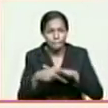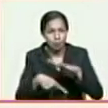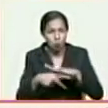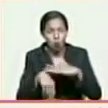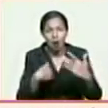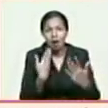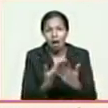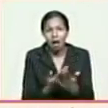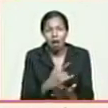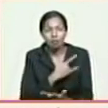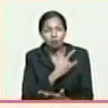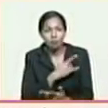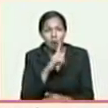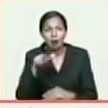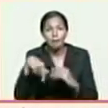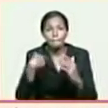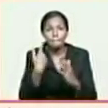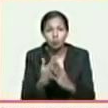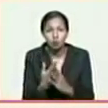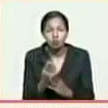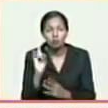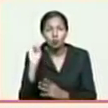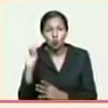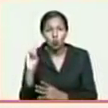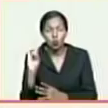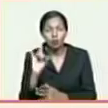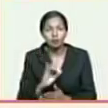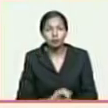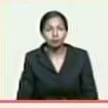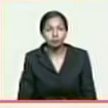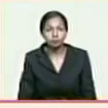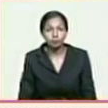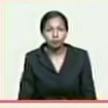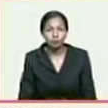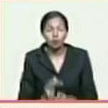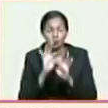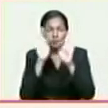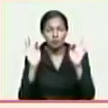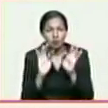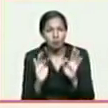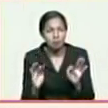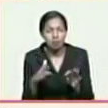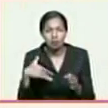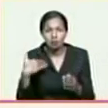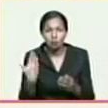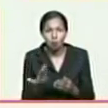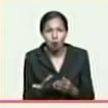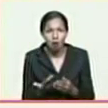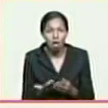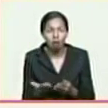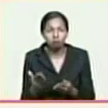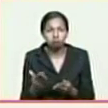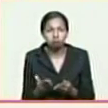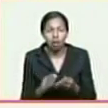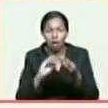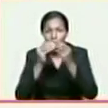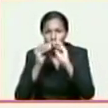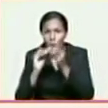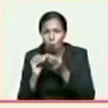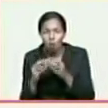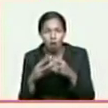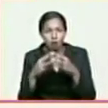próximo día lunes, de manera de que puedan acondicionarse las